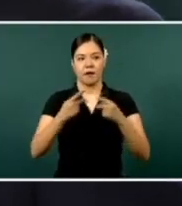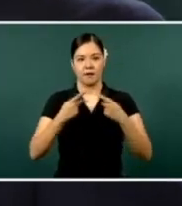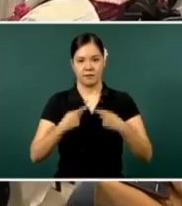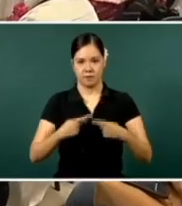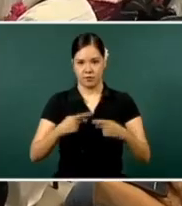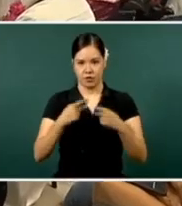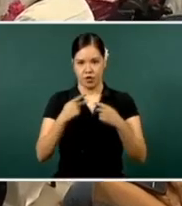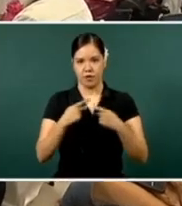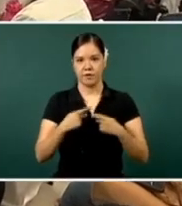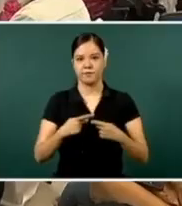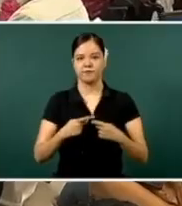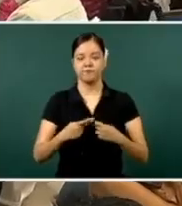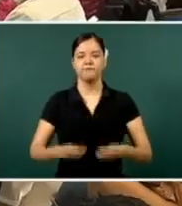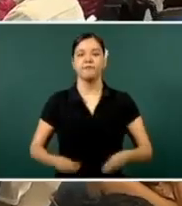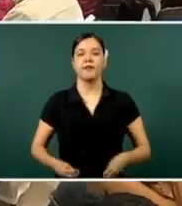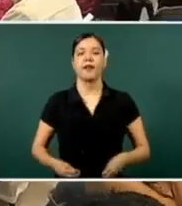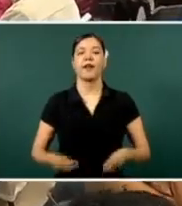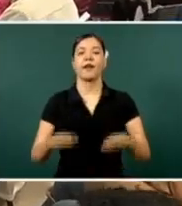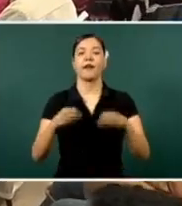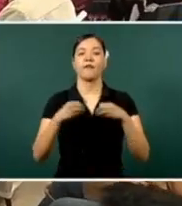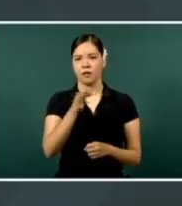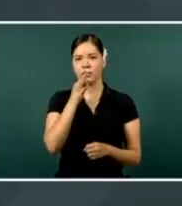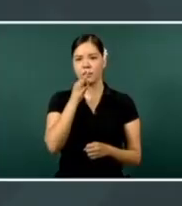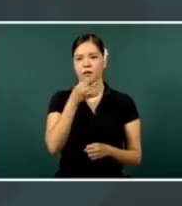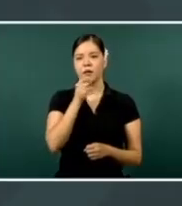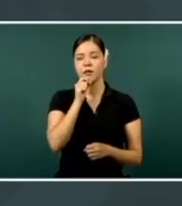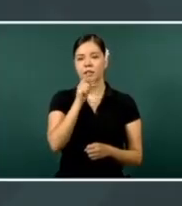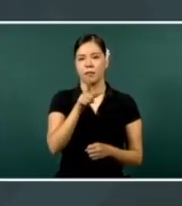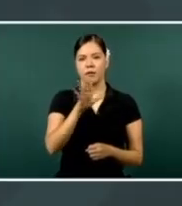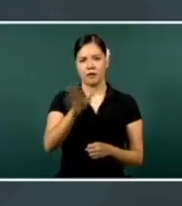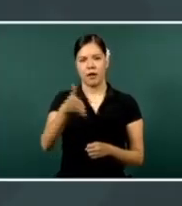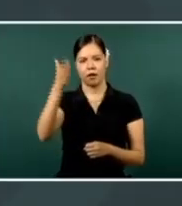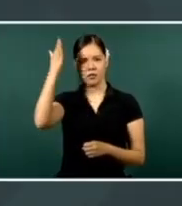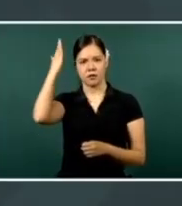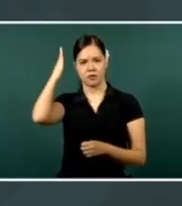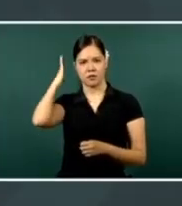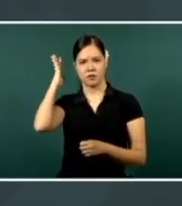habitantes de este estado. Se le está dando